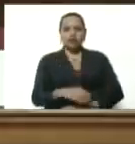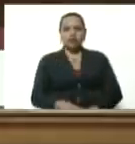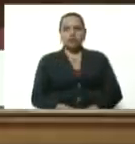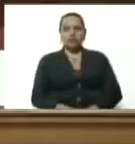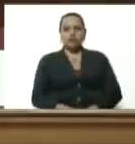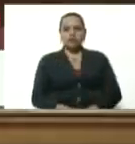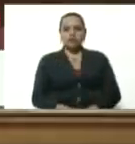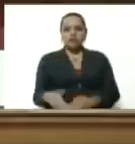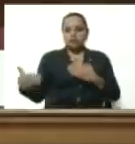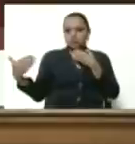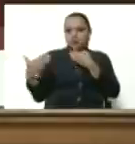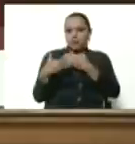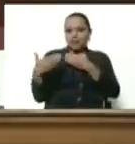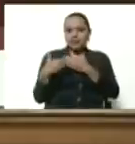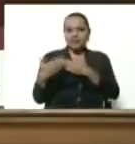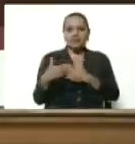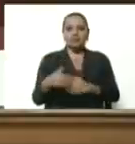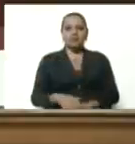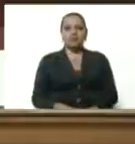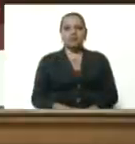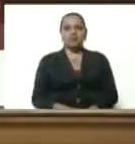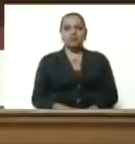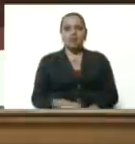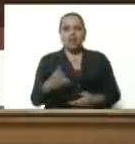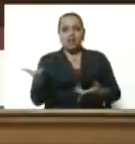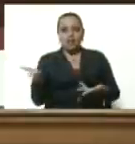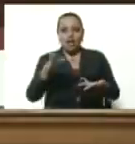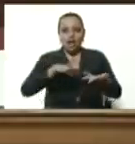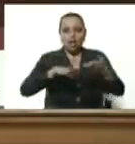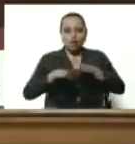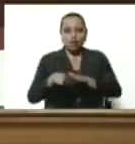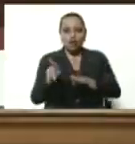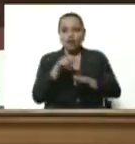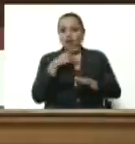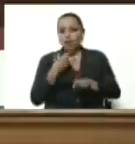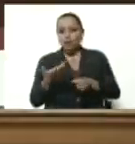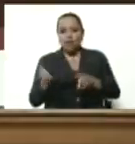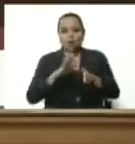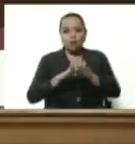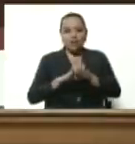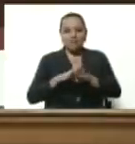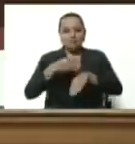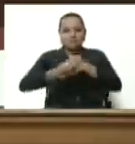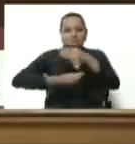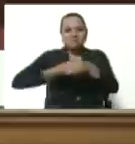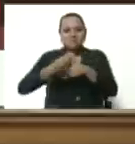sus amenazas, las doblan. Si no les gusta doblada, la enrollan.